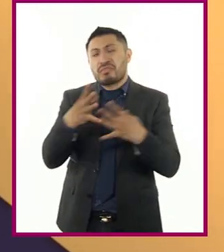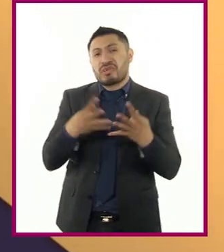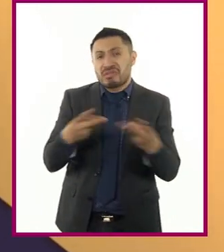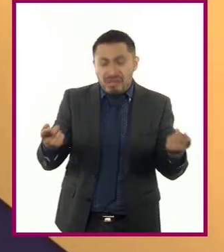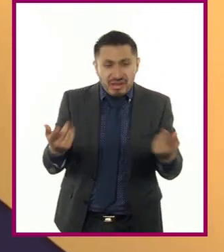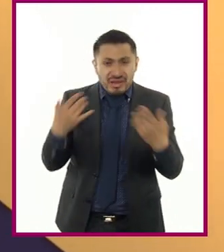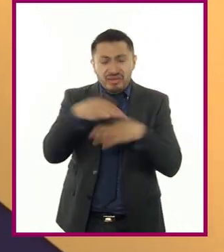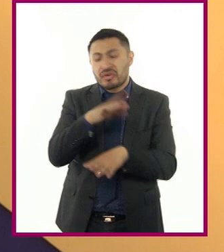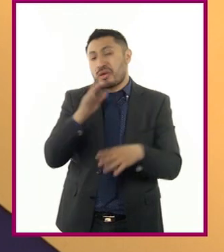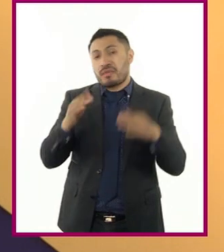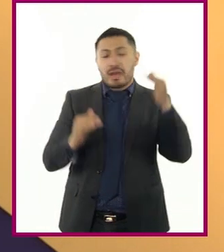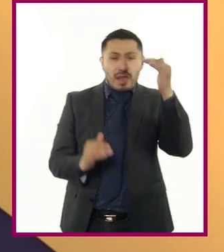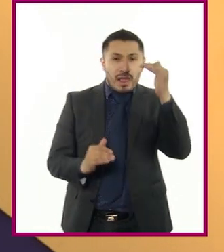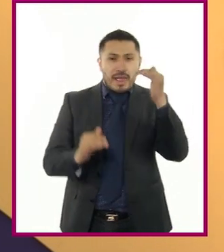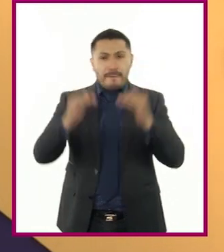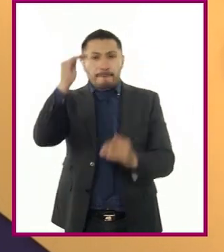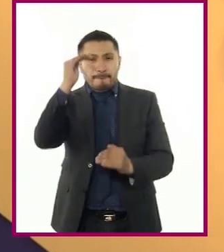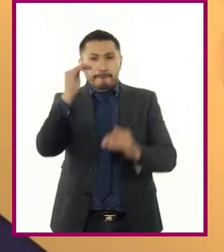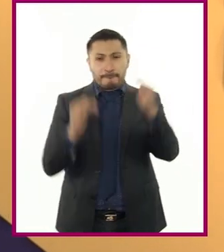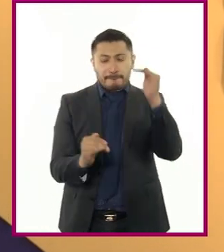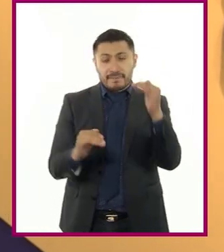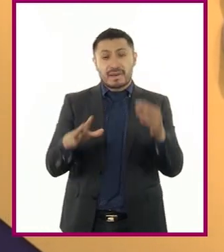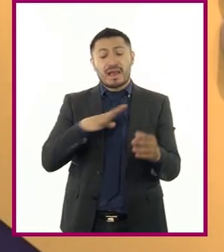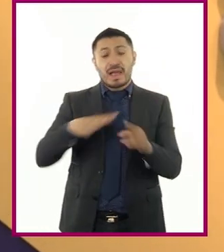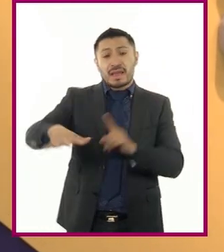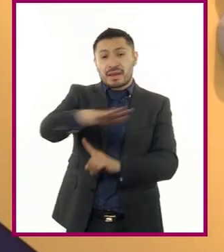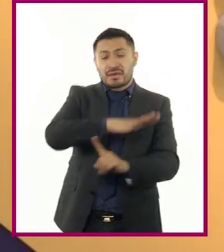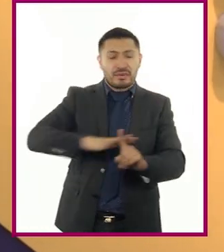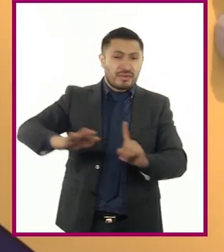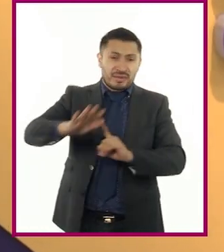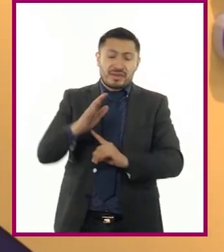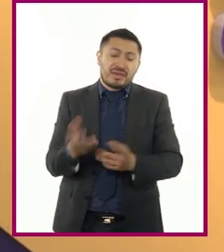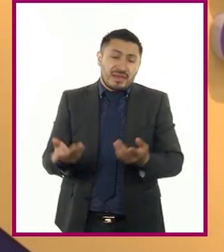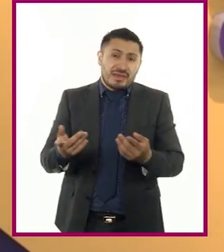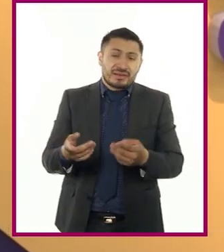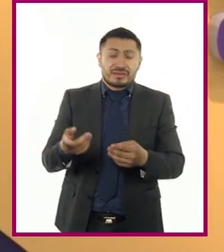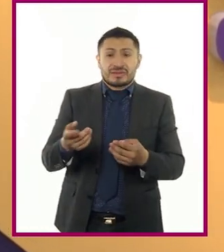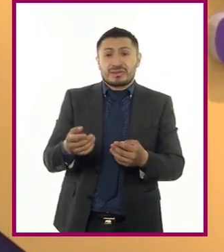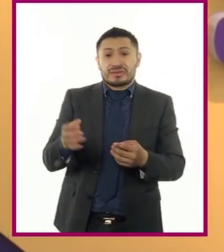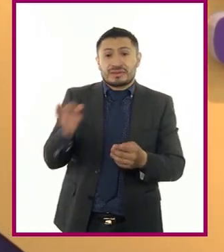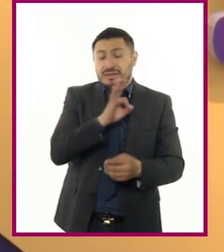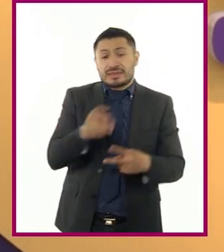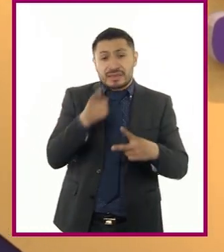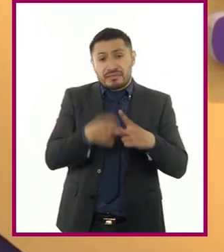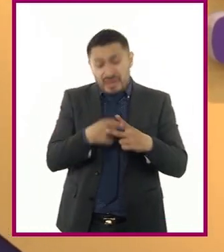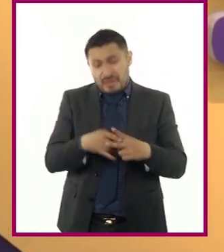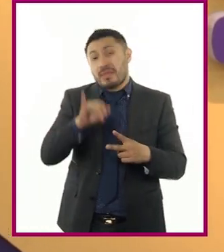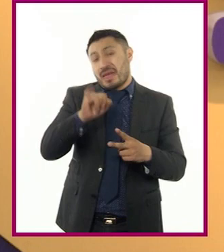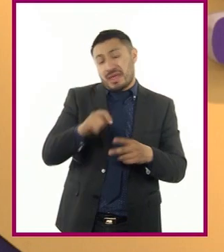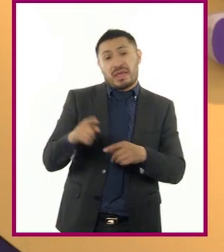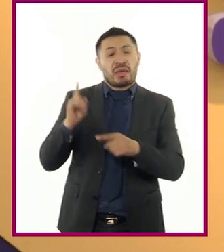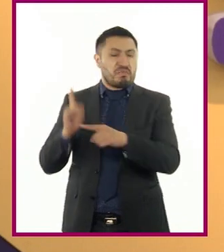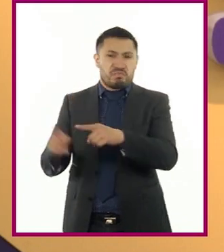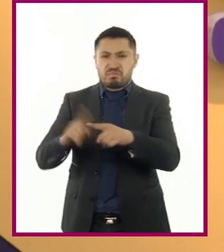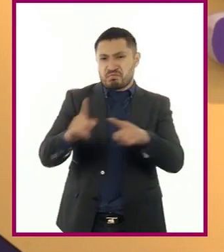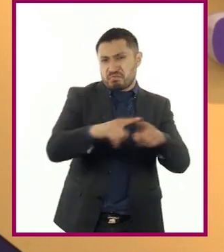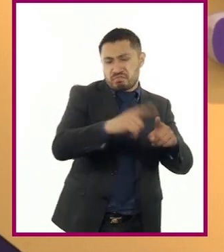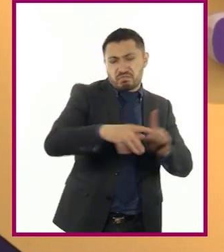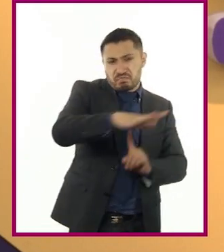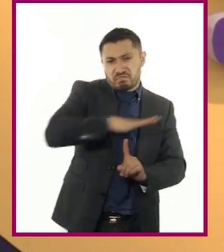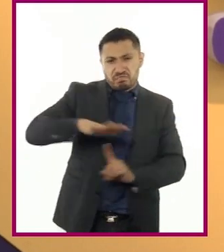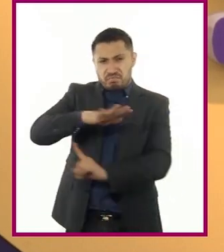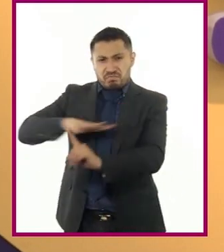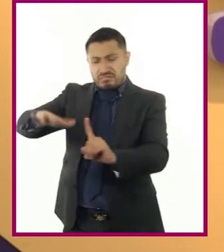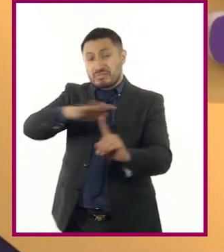situaciones de proporcionalidad inversa en contextos no necesariamente matemáticos. Las matemáticas son útiles